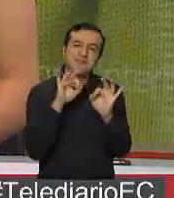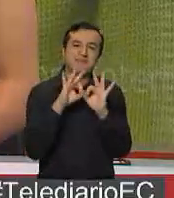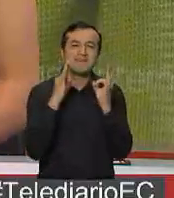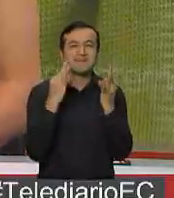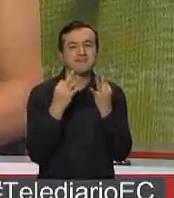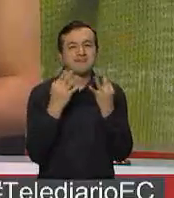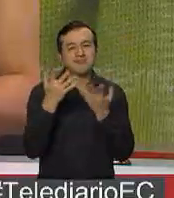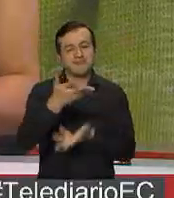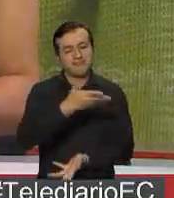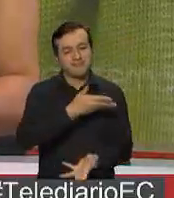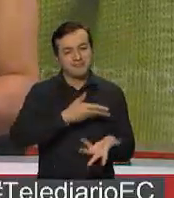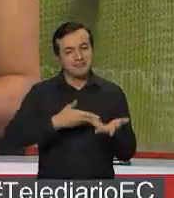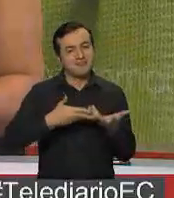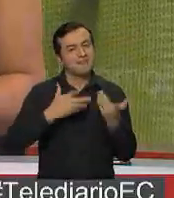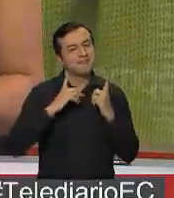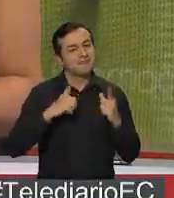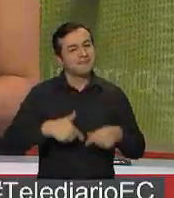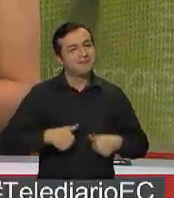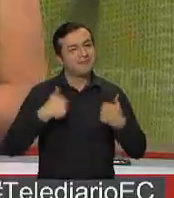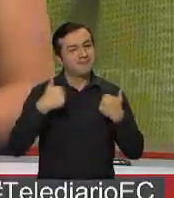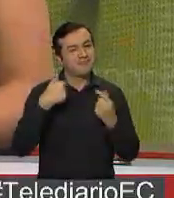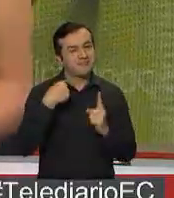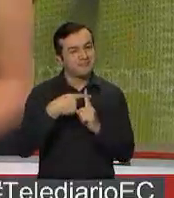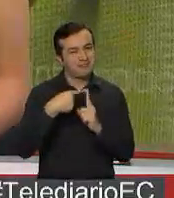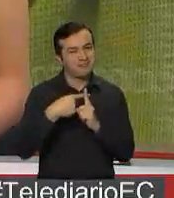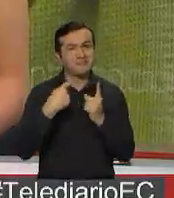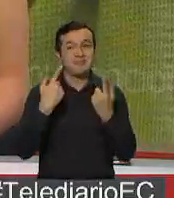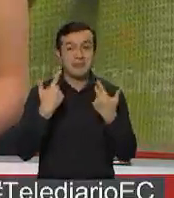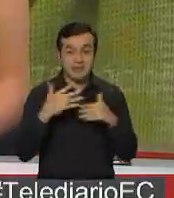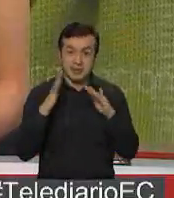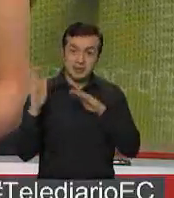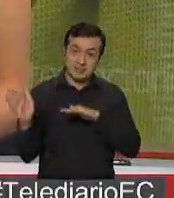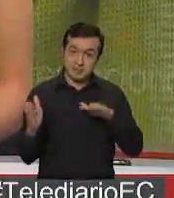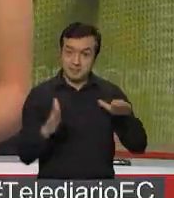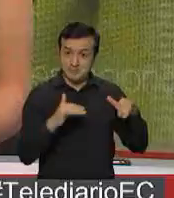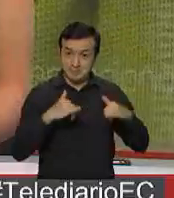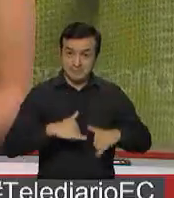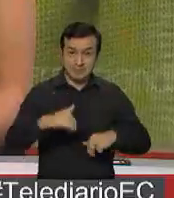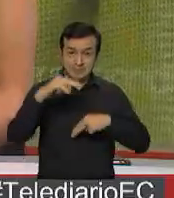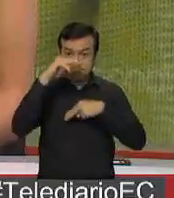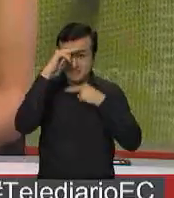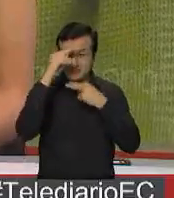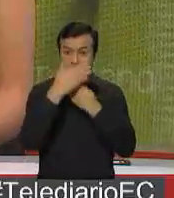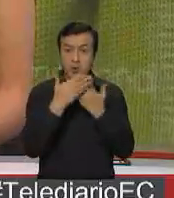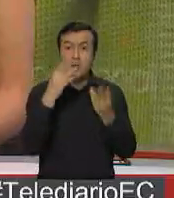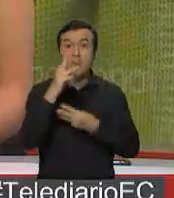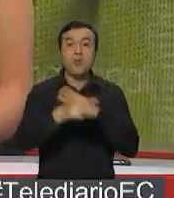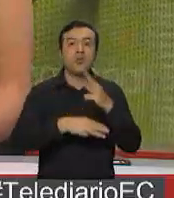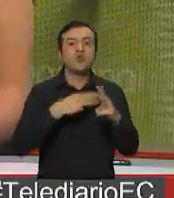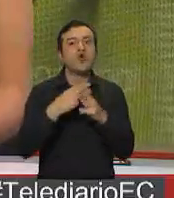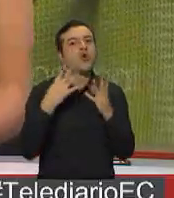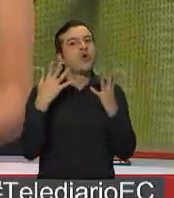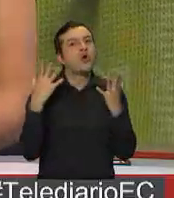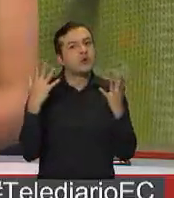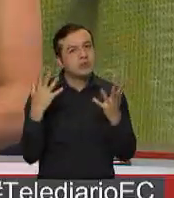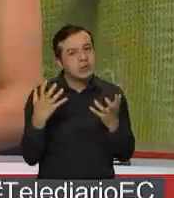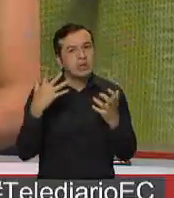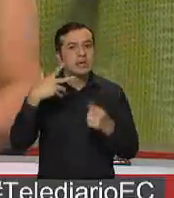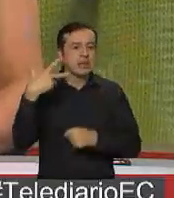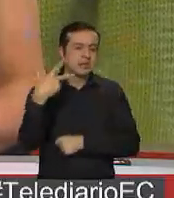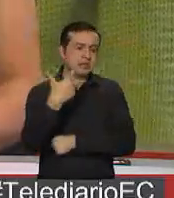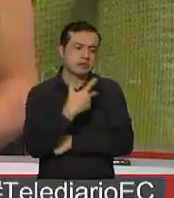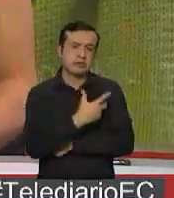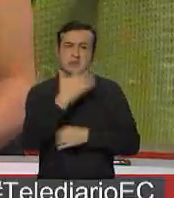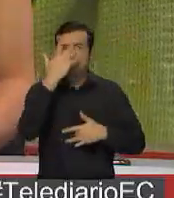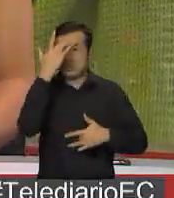y el poder compartir sanamente de muchísimas cosas. Amigos, vamos a seguir con más noticias. Les contamos que el mundo espera ansiosamente una vacuna contra